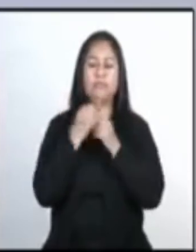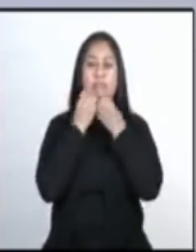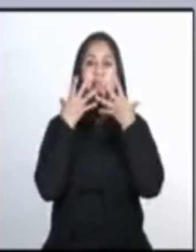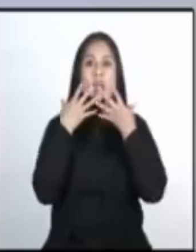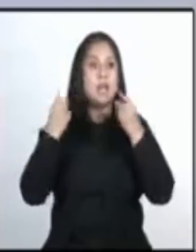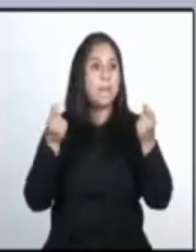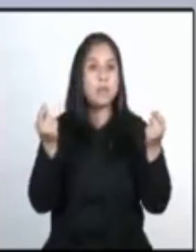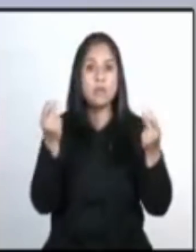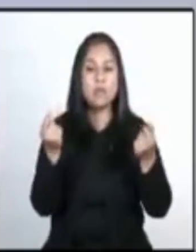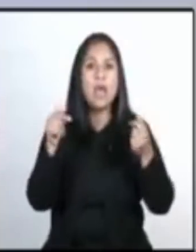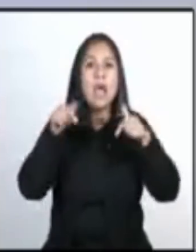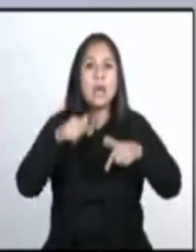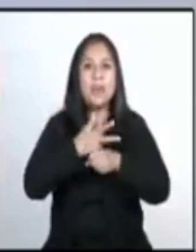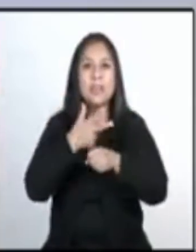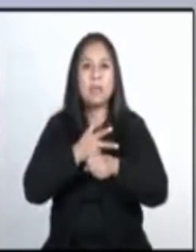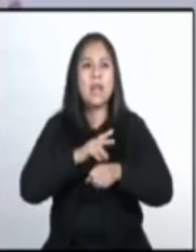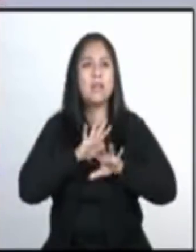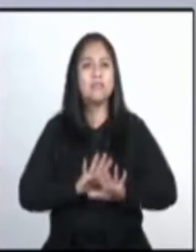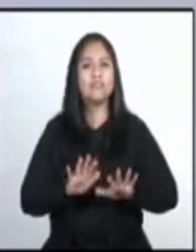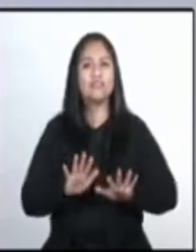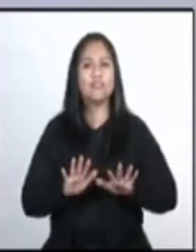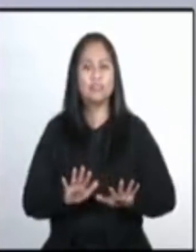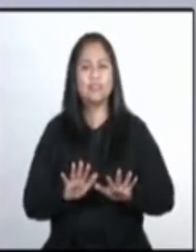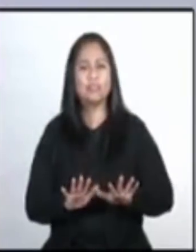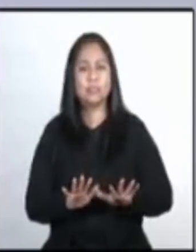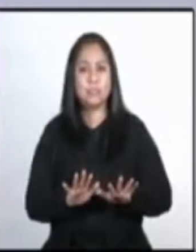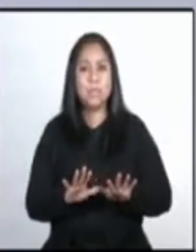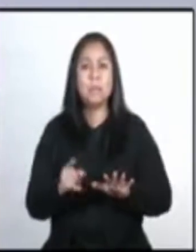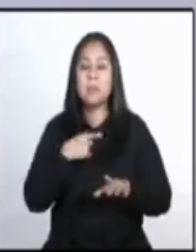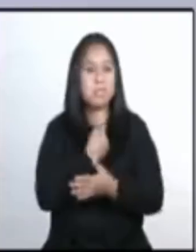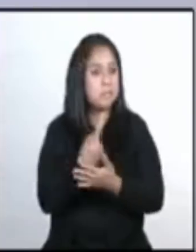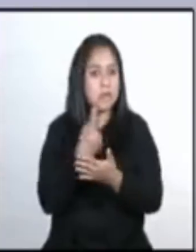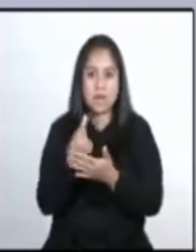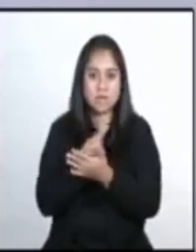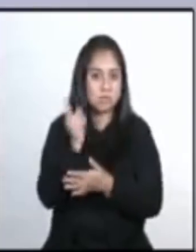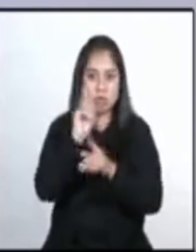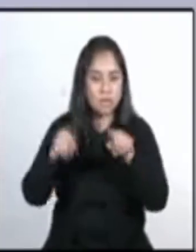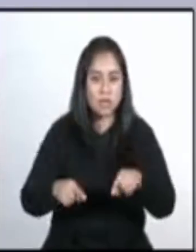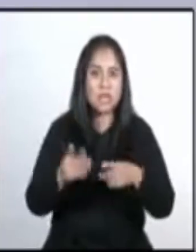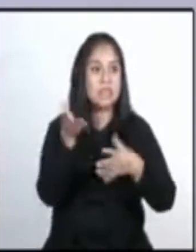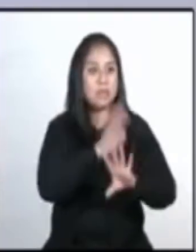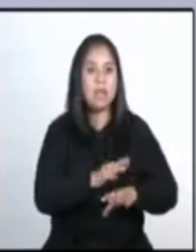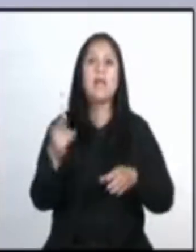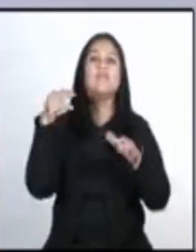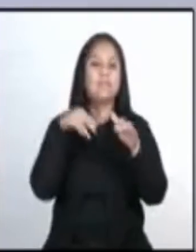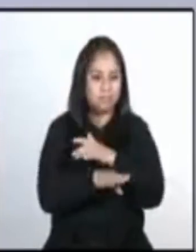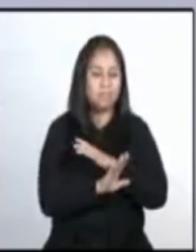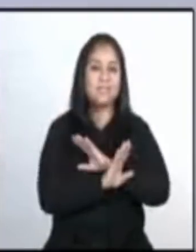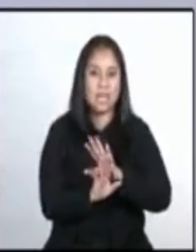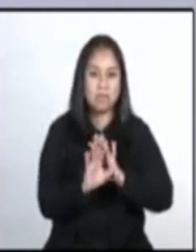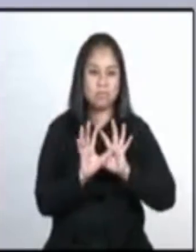mantener, primero durante muchas semanas sin que viniera, y después, bien, la hemos tenido